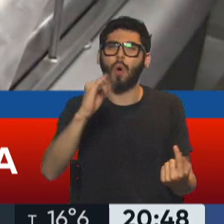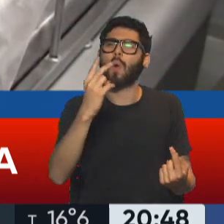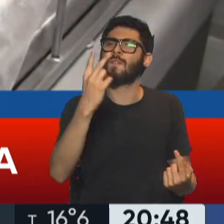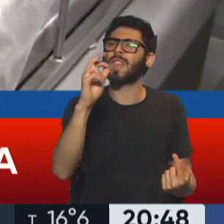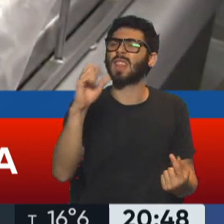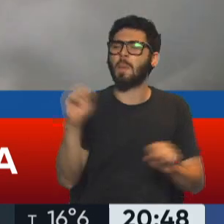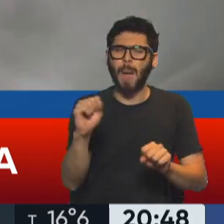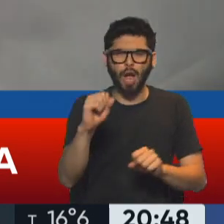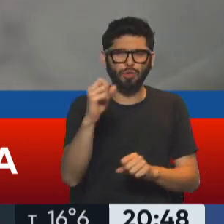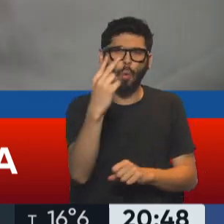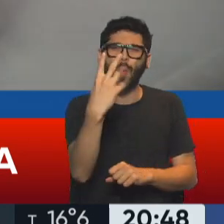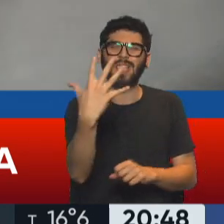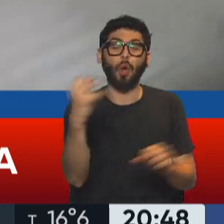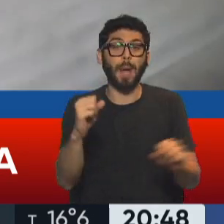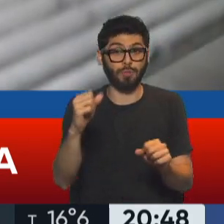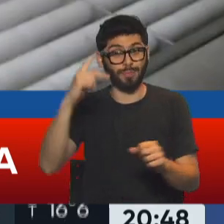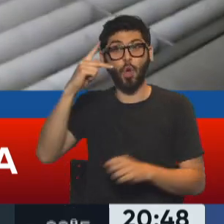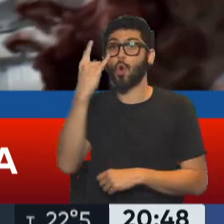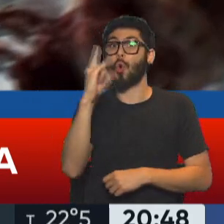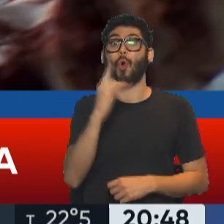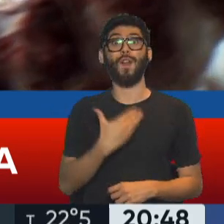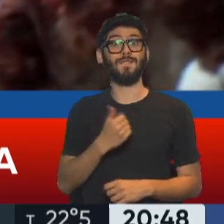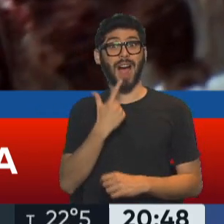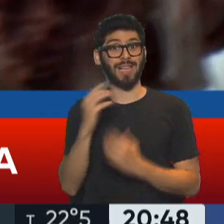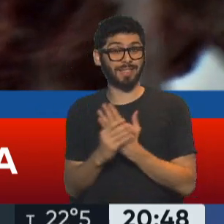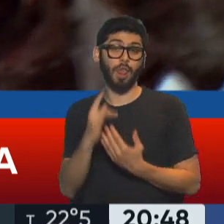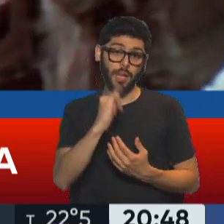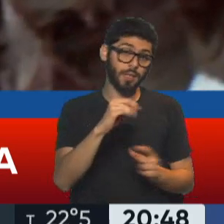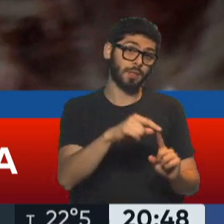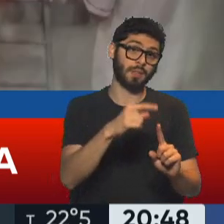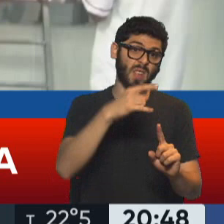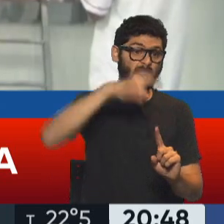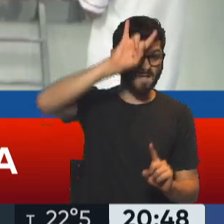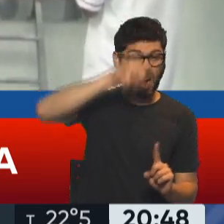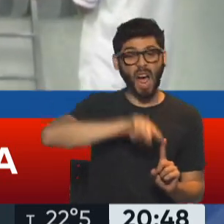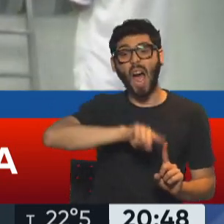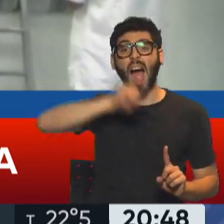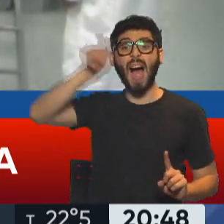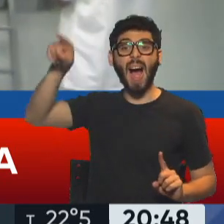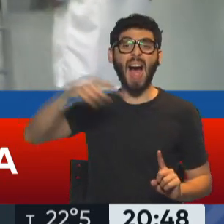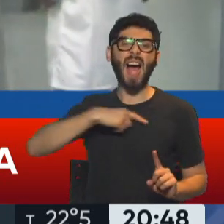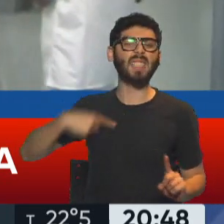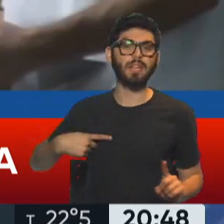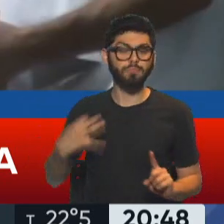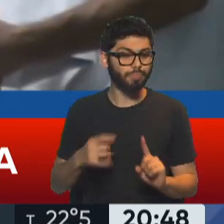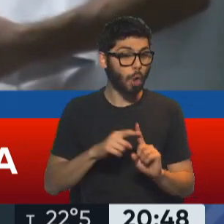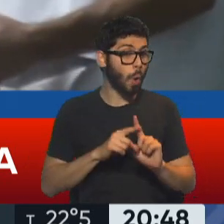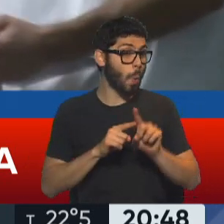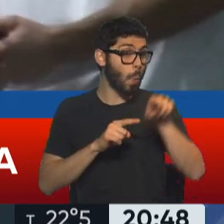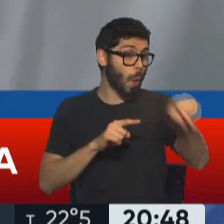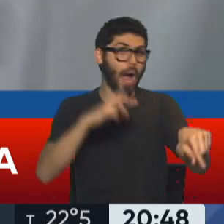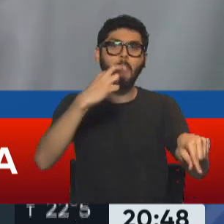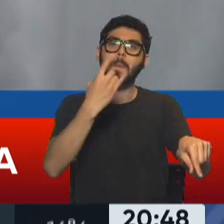mayo, lo denunció Culfas, que se triangulaba vaca a China vía Punta del Este y que